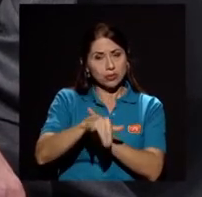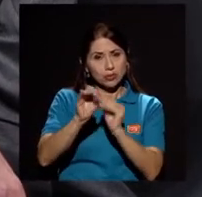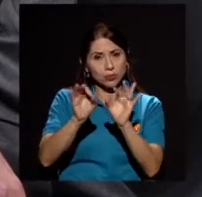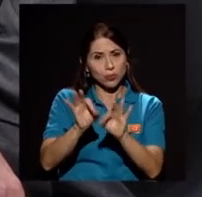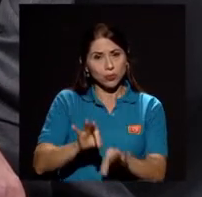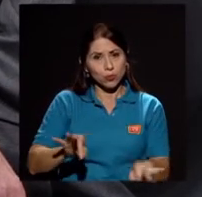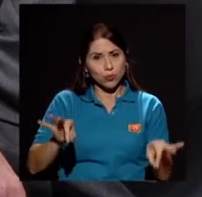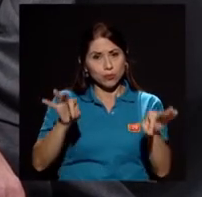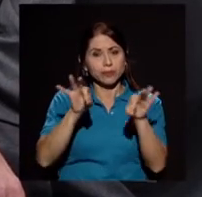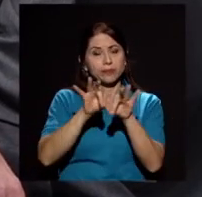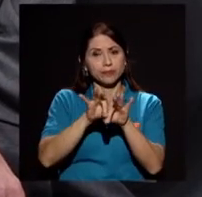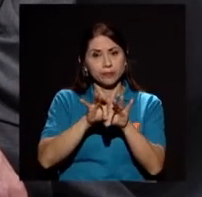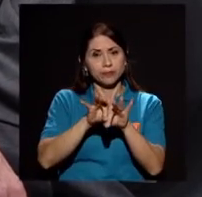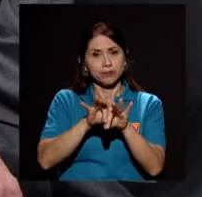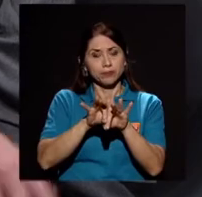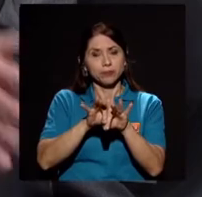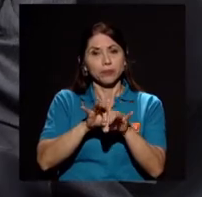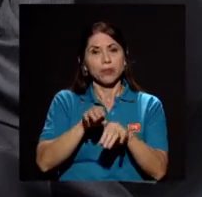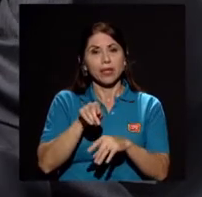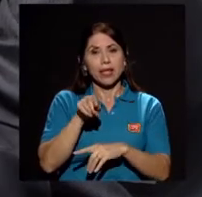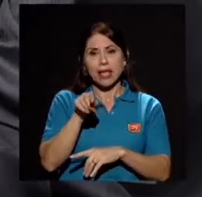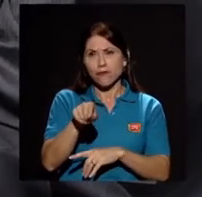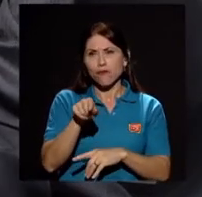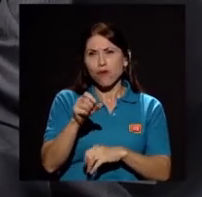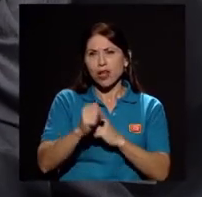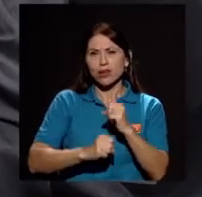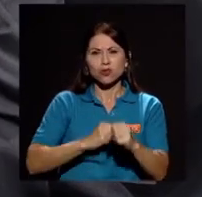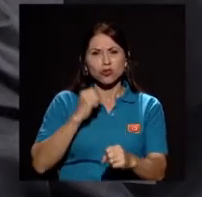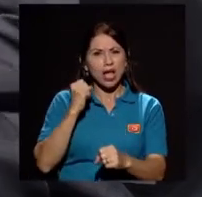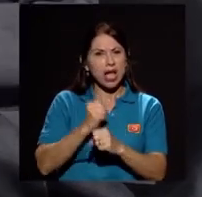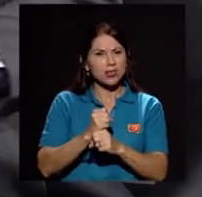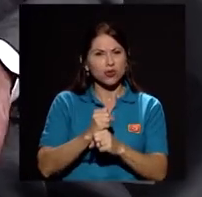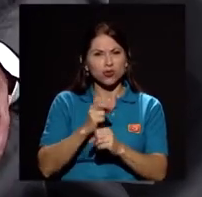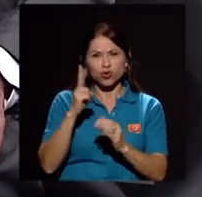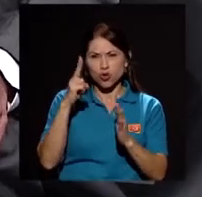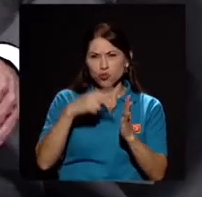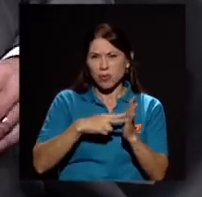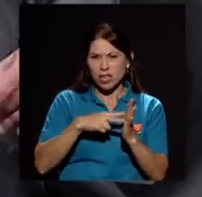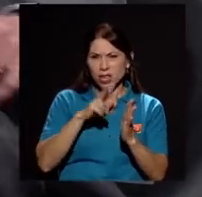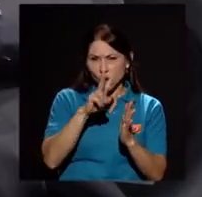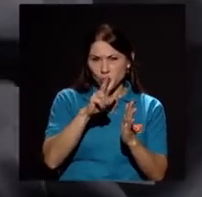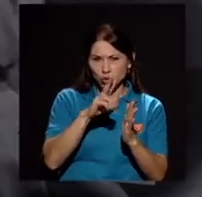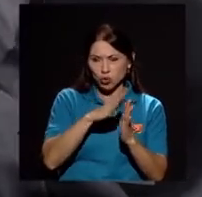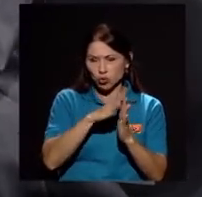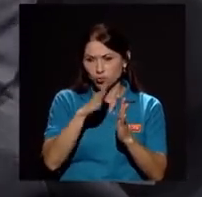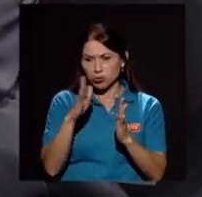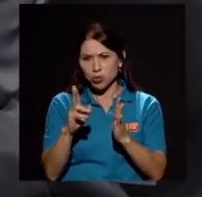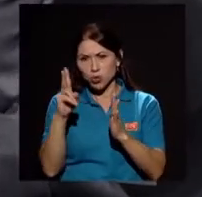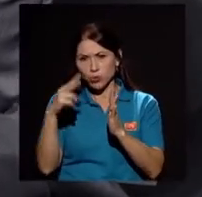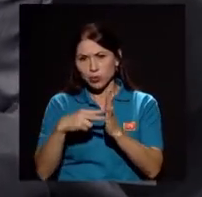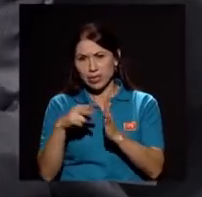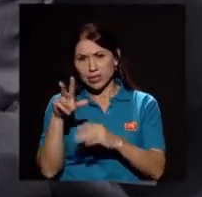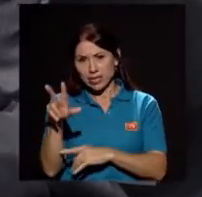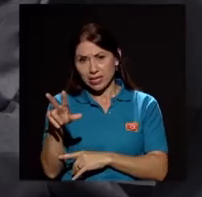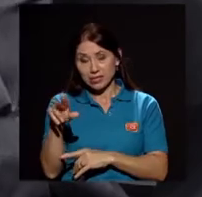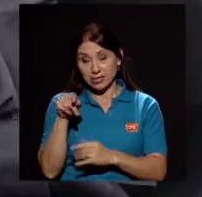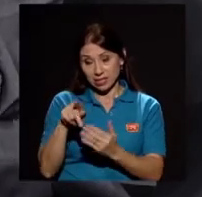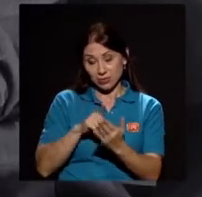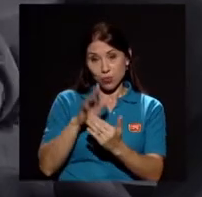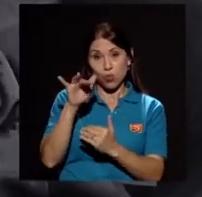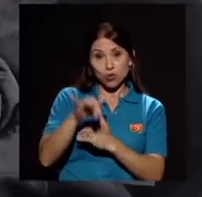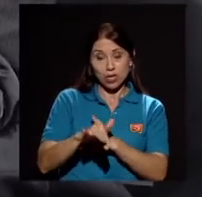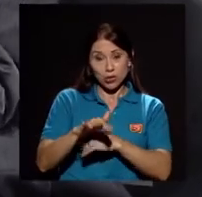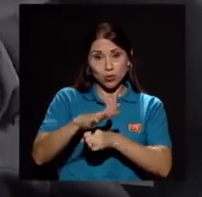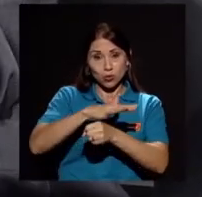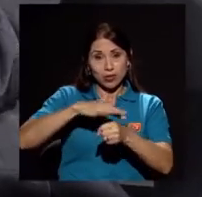importante fue en los años 2000 2002 2003 un proyecto sobre la isla de